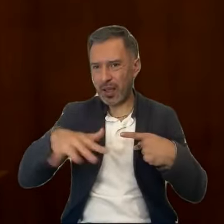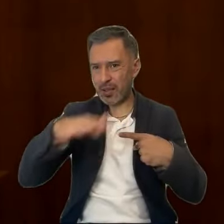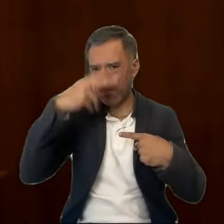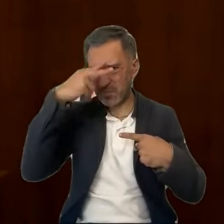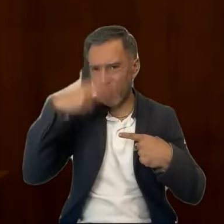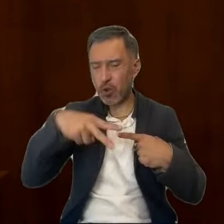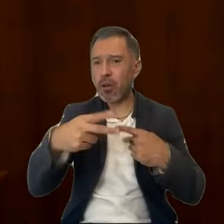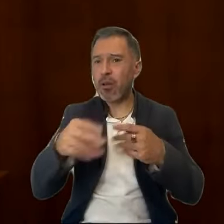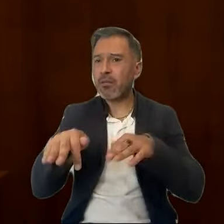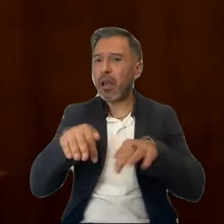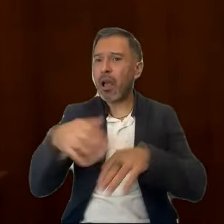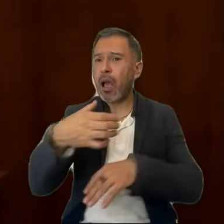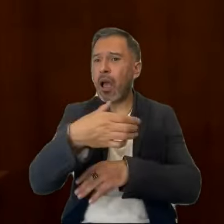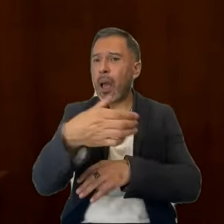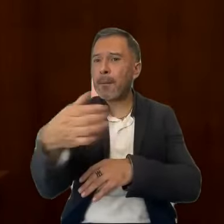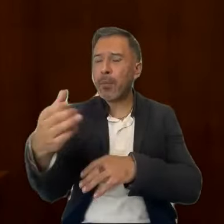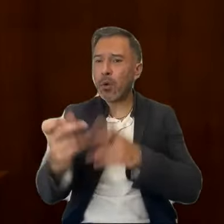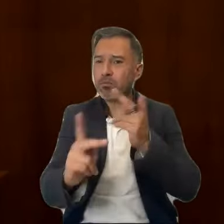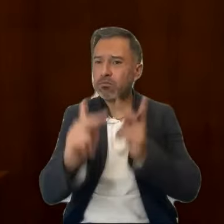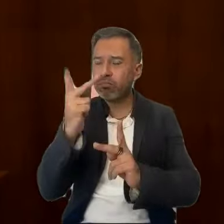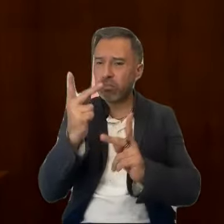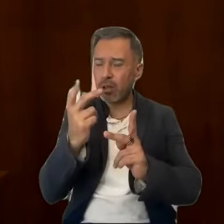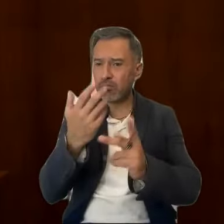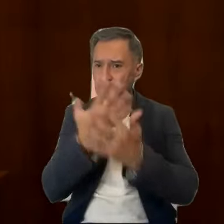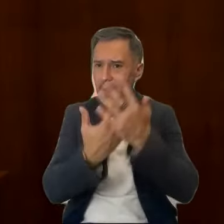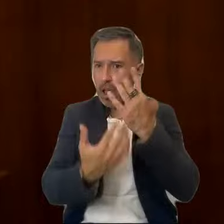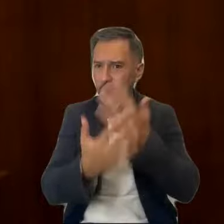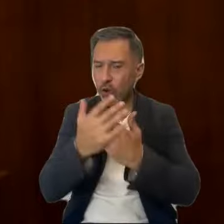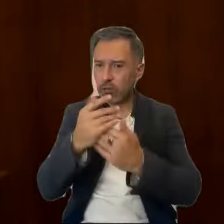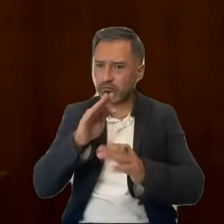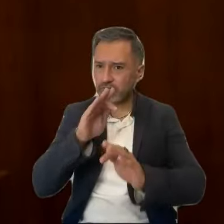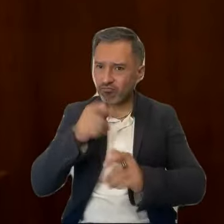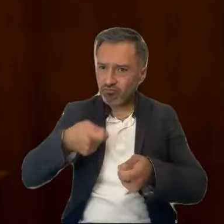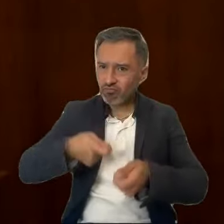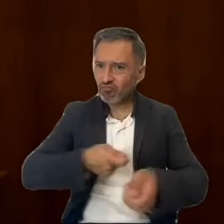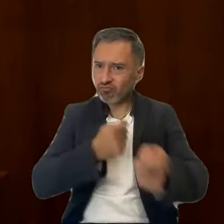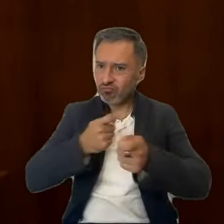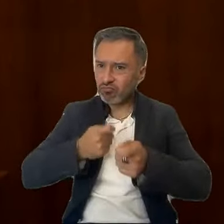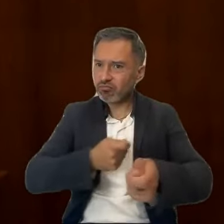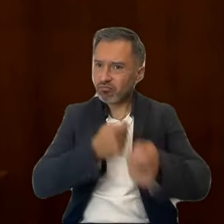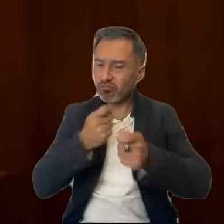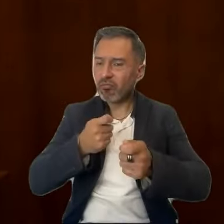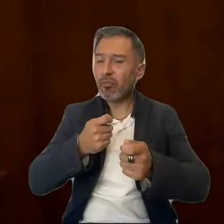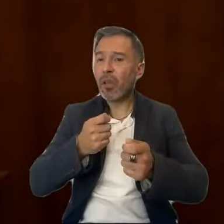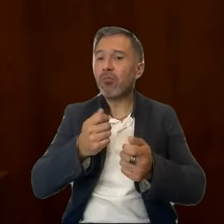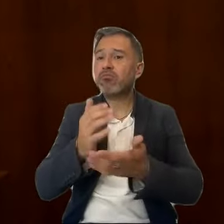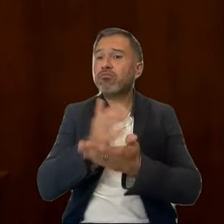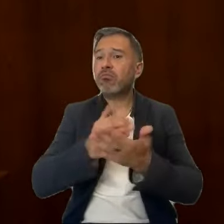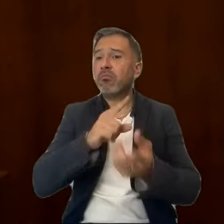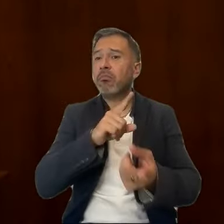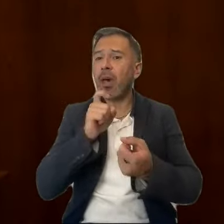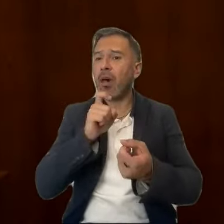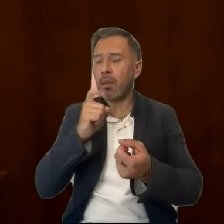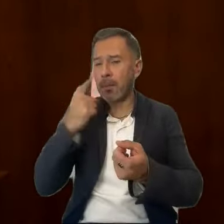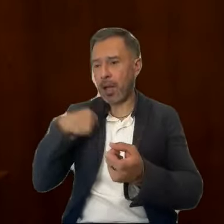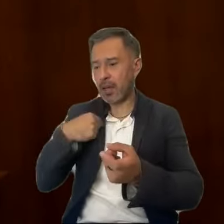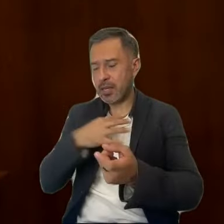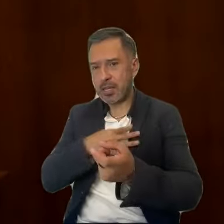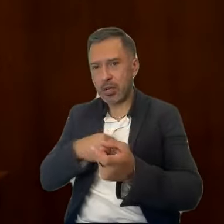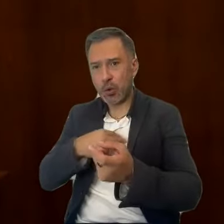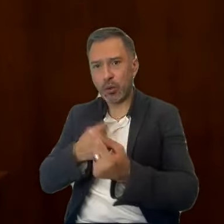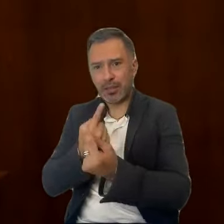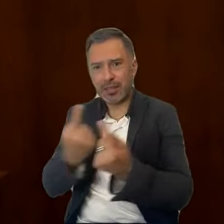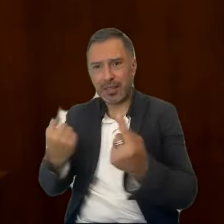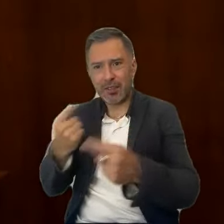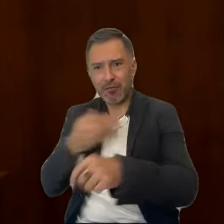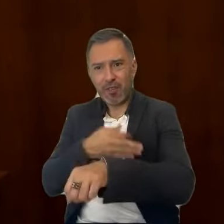de esta actividad económica logran el sustento de sus familias y con ello elevar la calidad de vida.